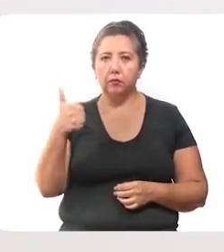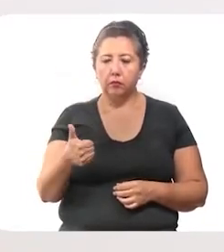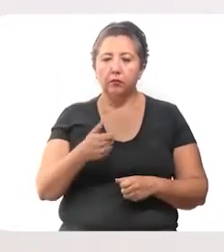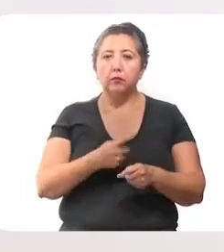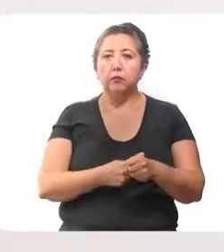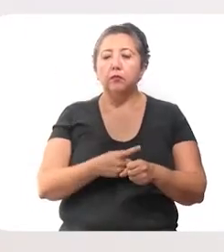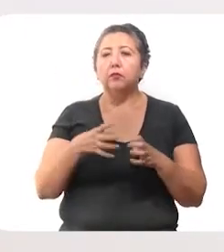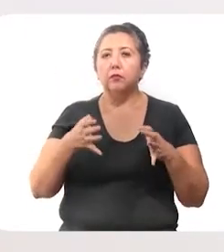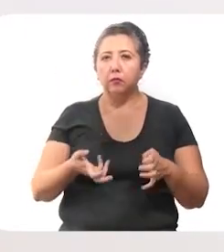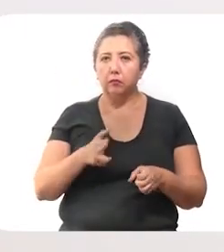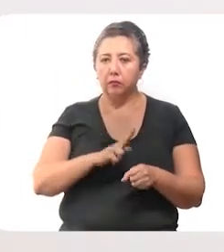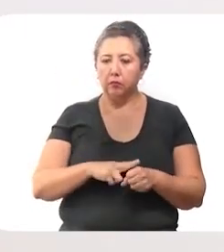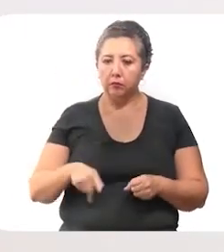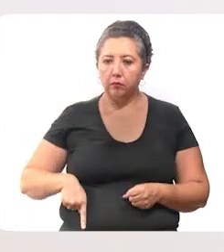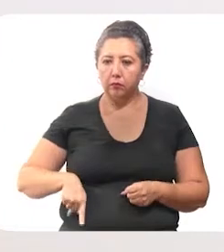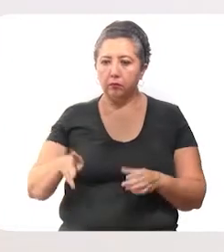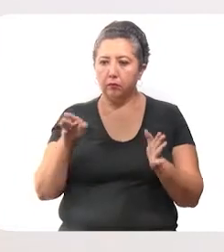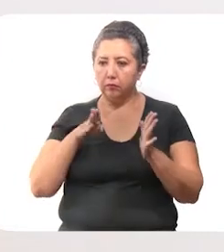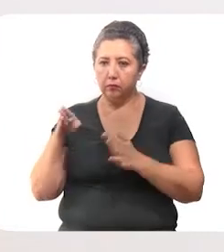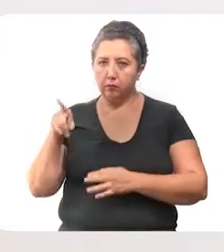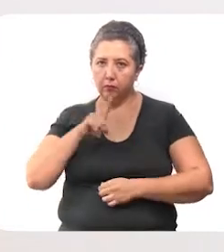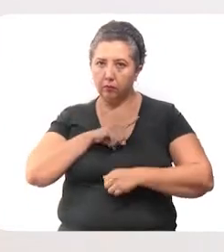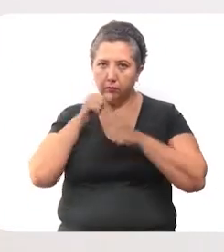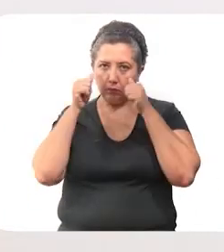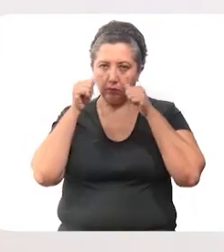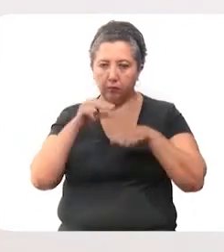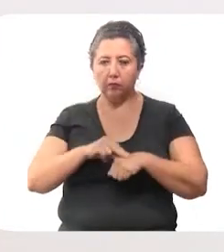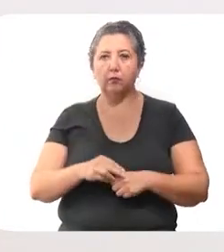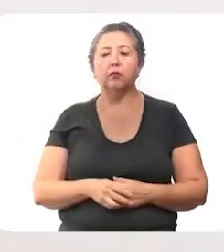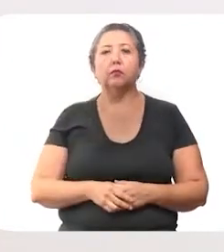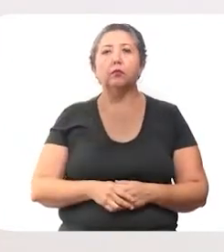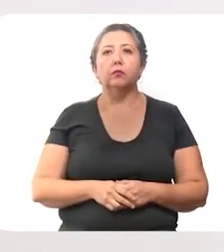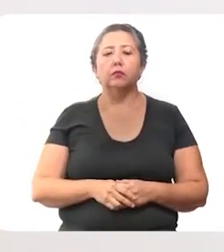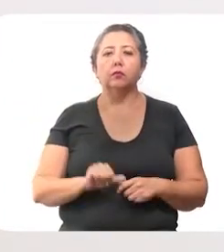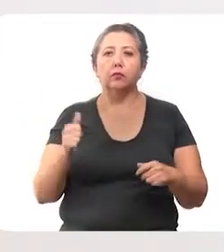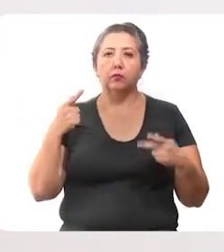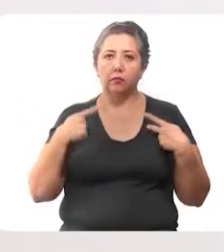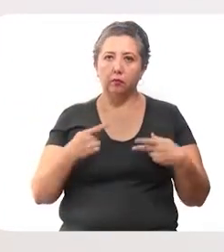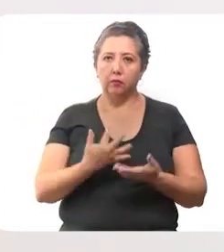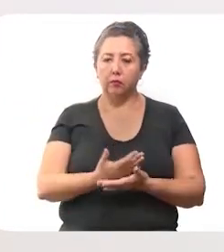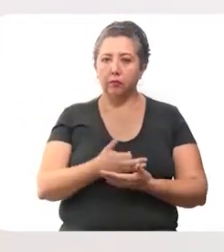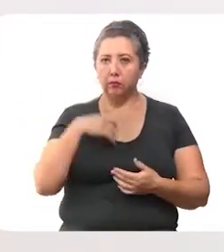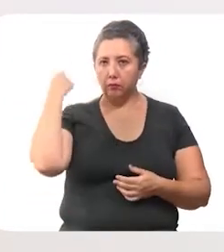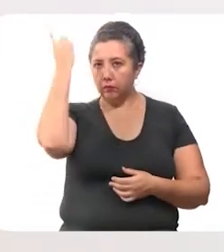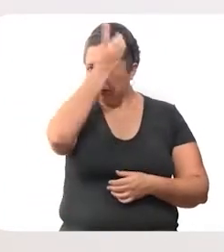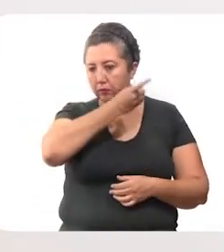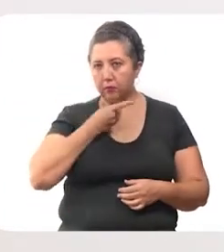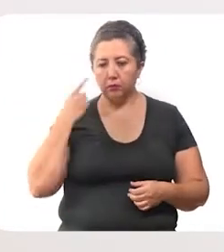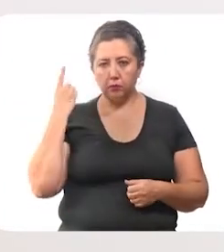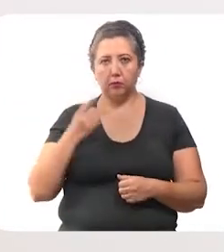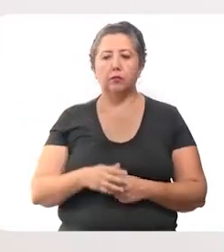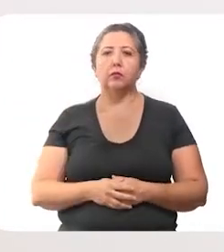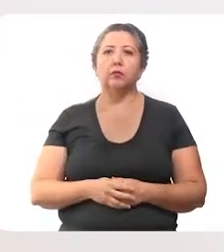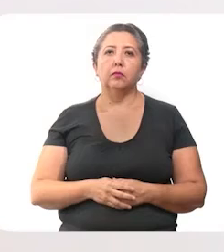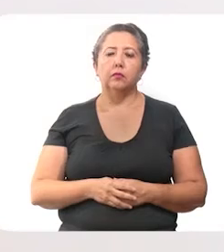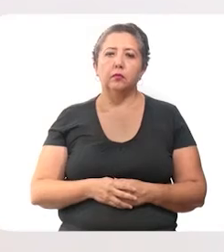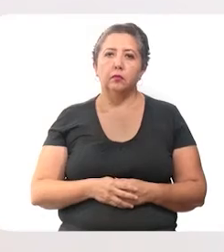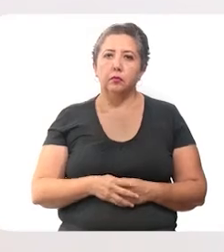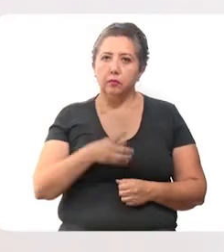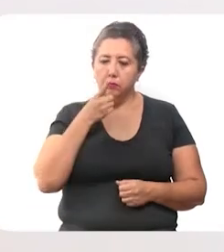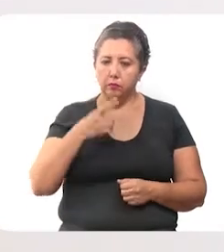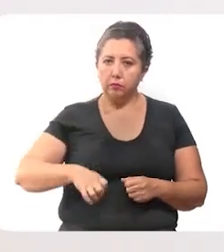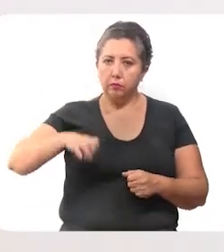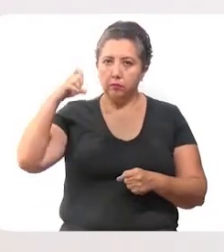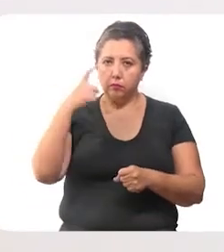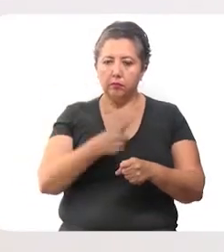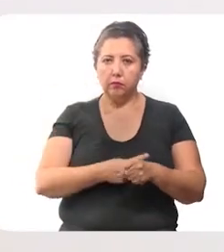286 de los casos positivos están en hospitales públicos y en aislamiento total. Hay otros pacientes a la espera de diagnóstico. El